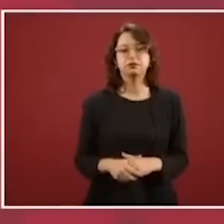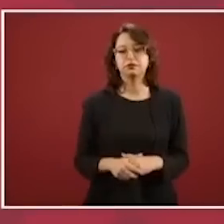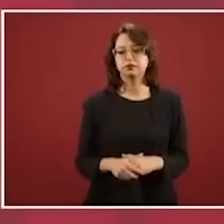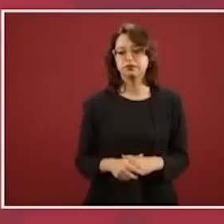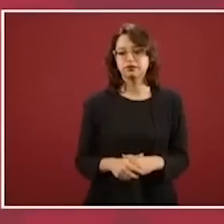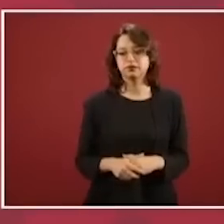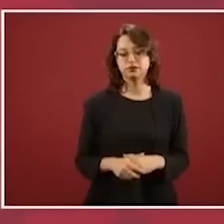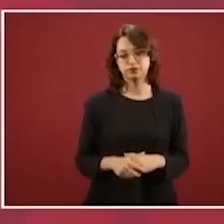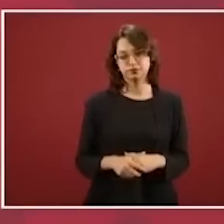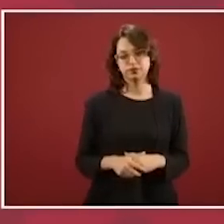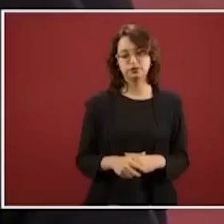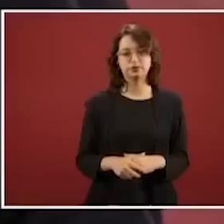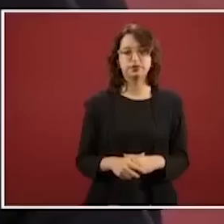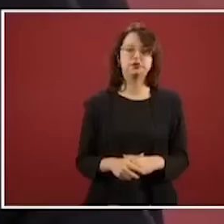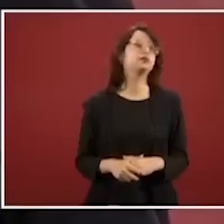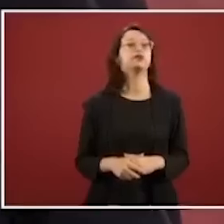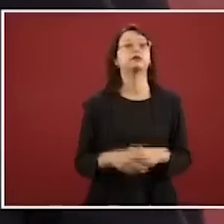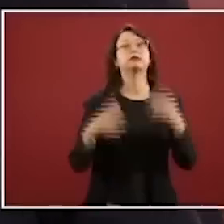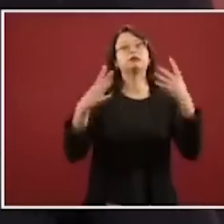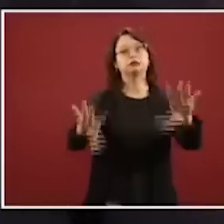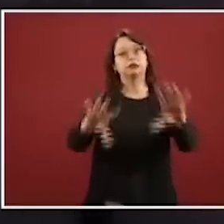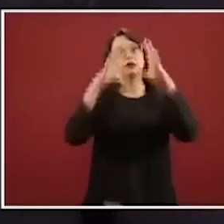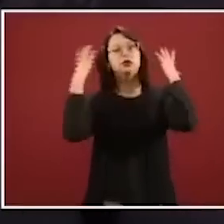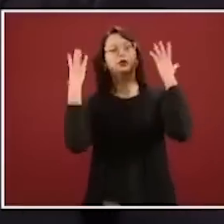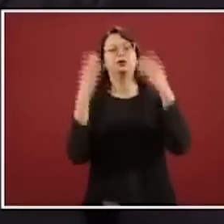No es rápido y furioso,